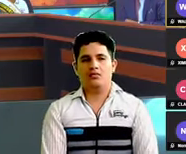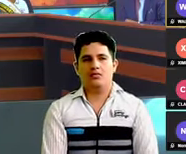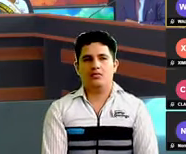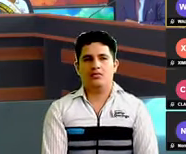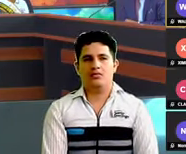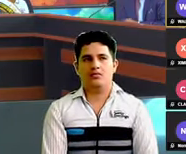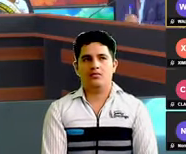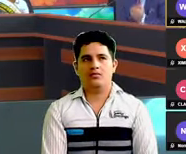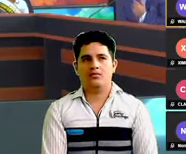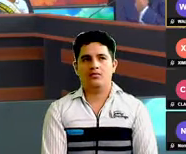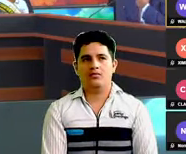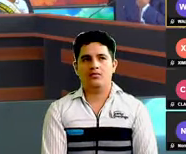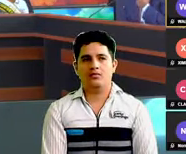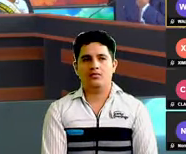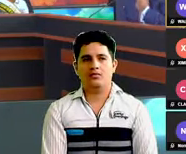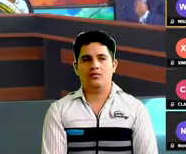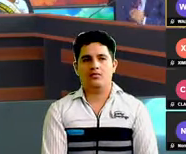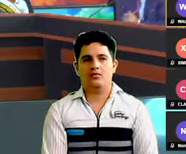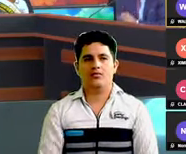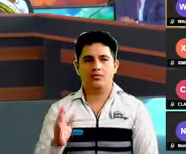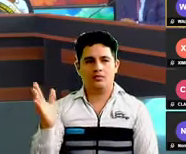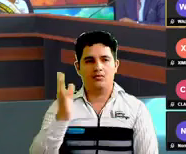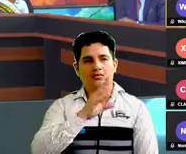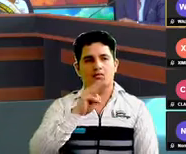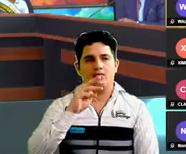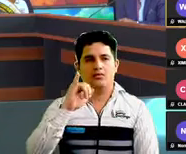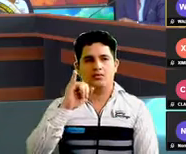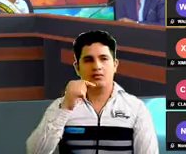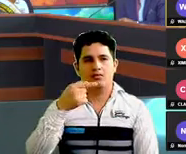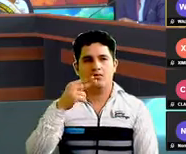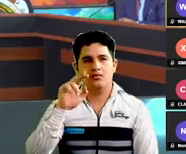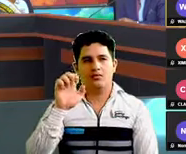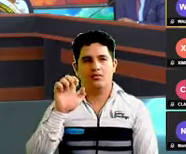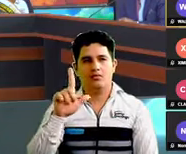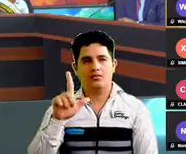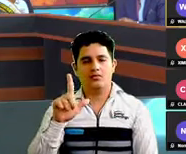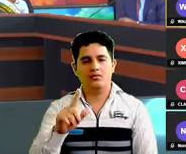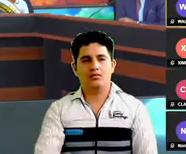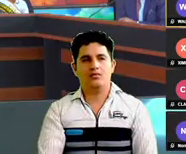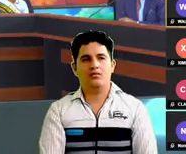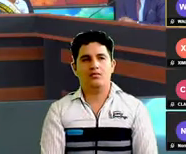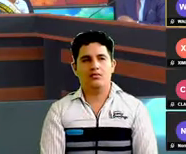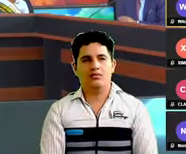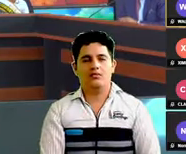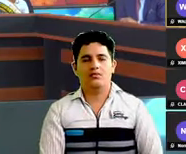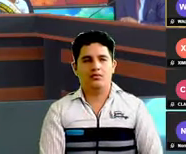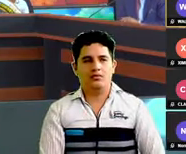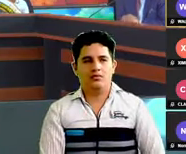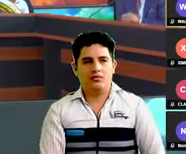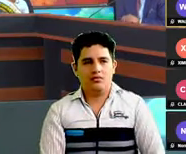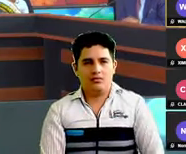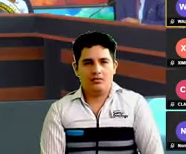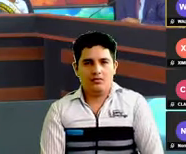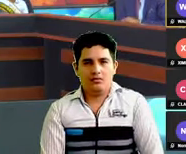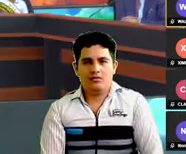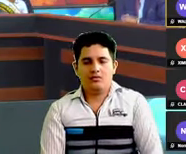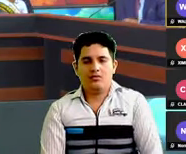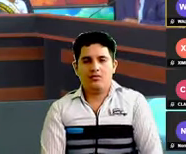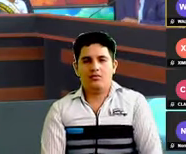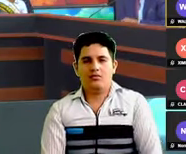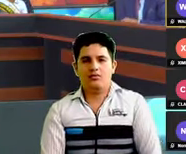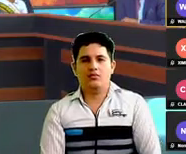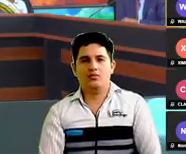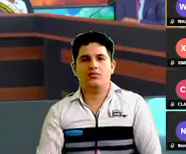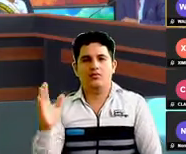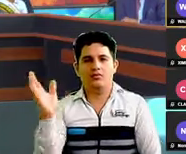Flores, número 1. Hiler Vera Celia Verónica, lote ubicado en el asentamiento Laura Flores, número 1. Cedeño